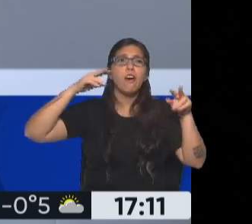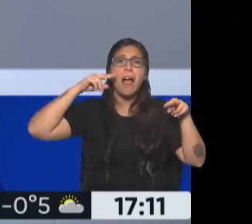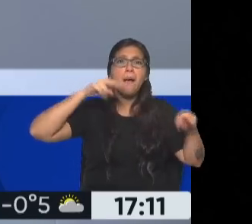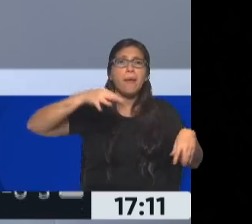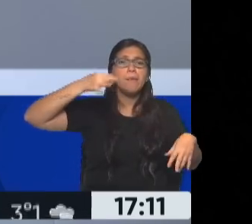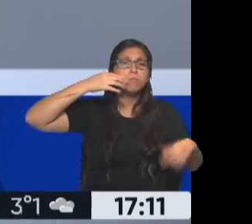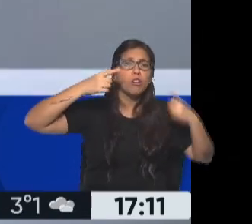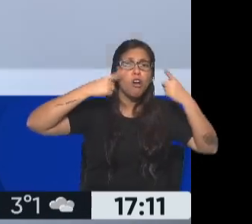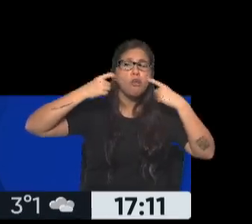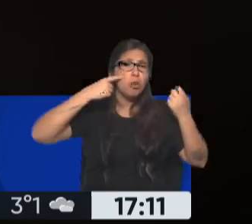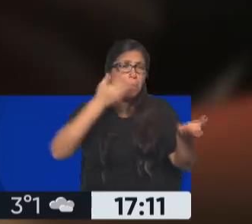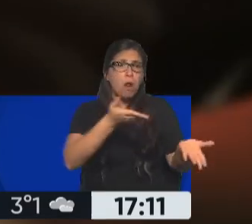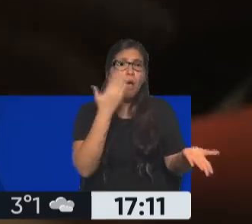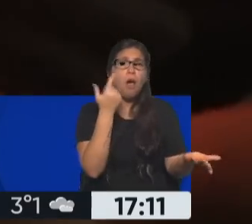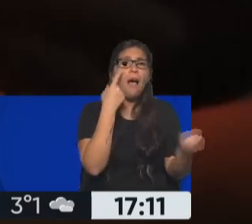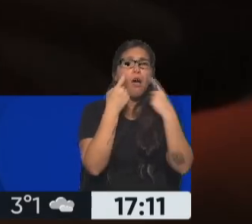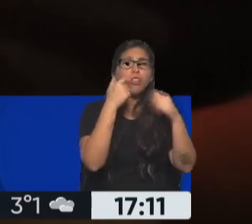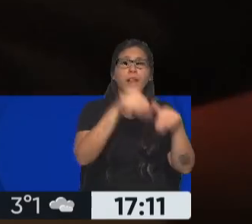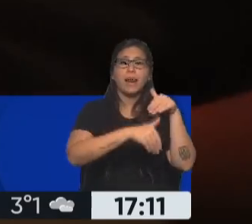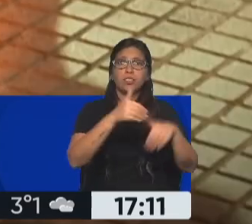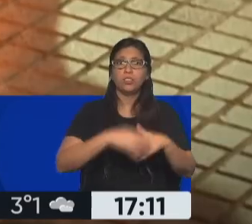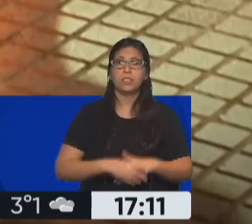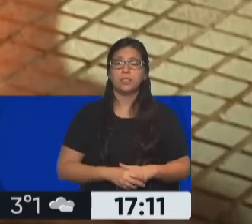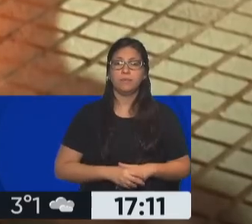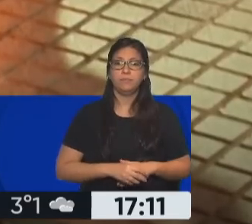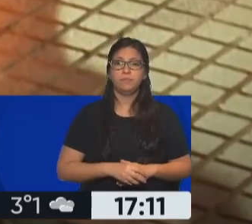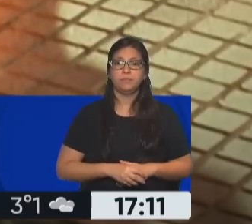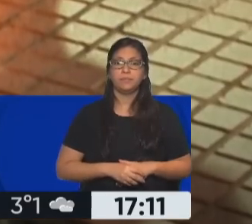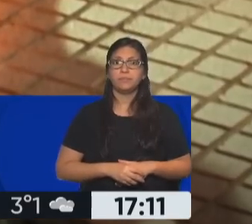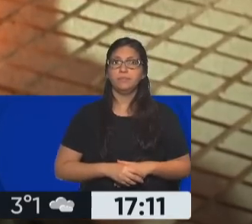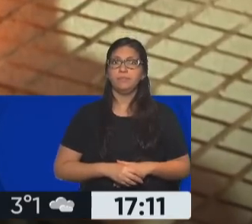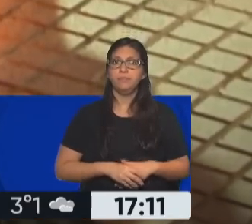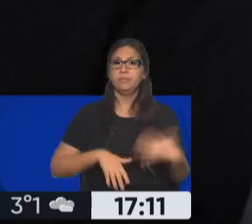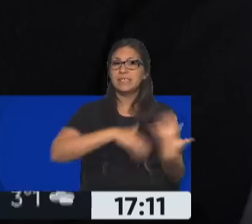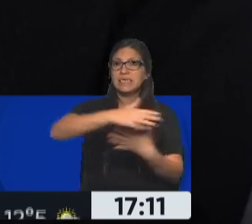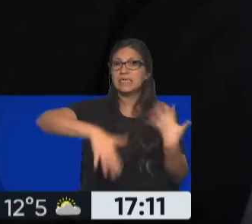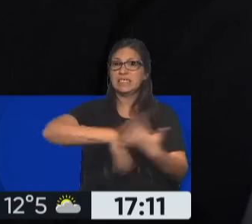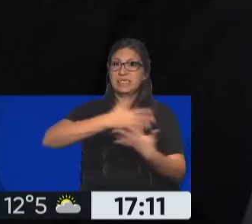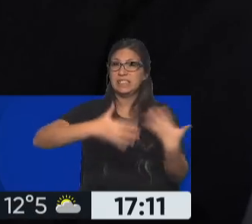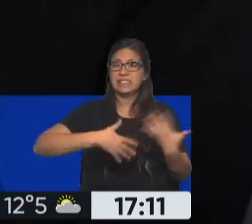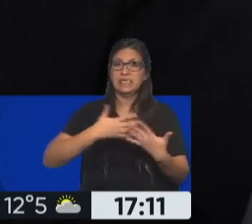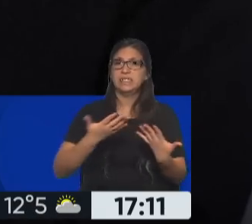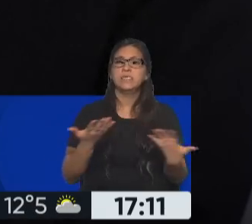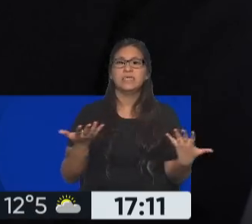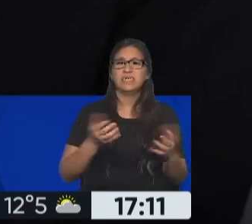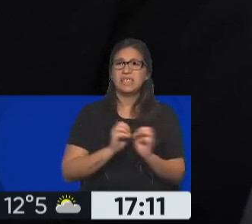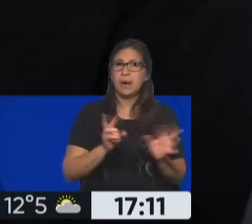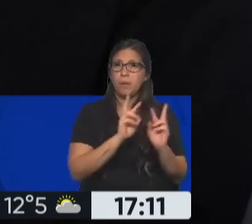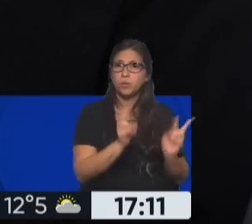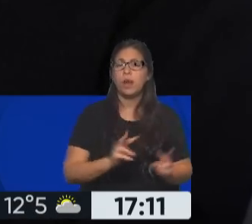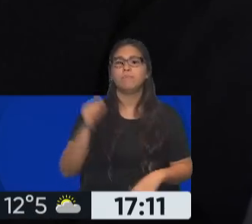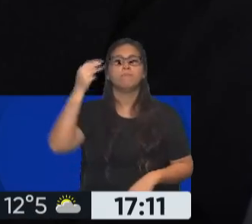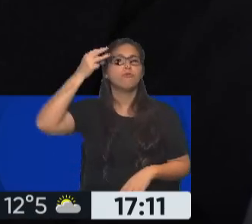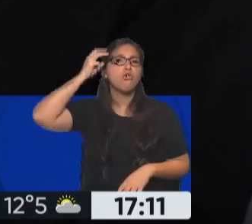ver as eleições. En tanto se encuentre una salida a esta crisis sin final en Venezuela, la líder opositora María Corina Machado pidió